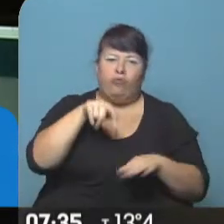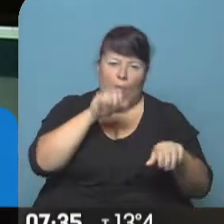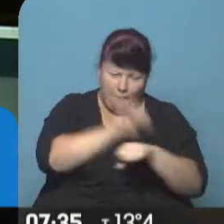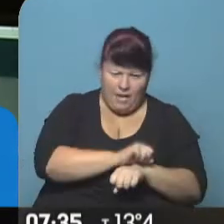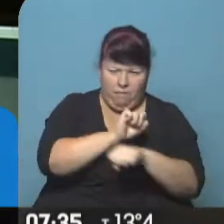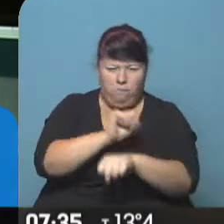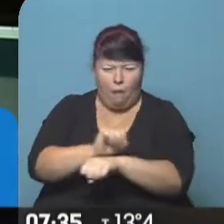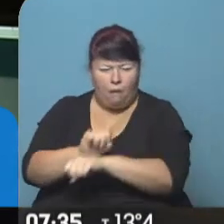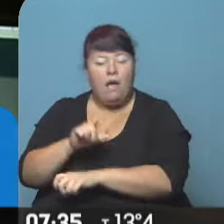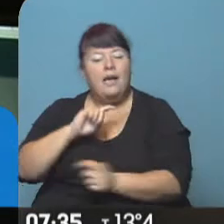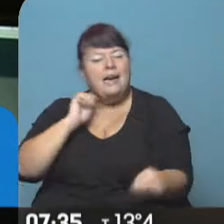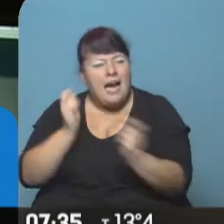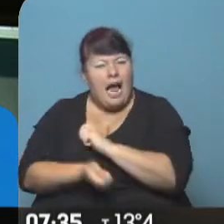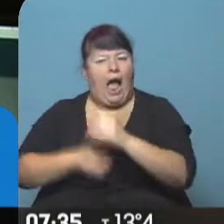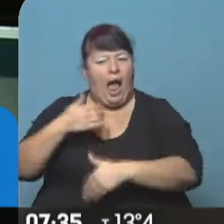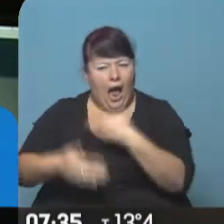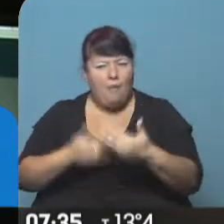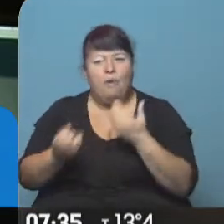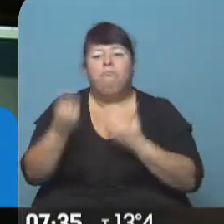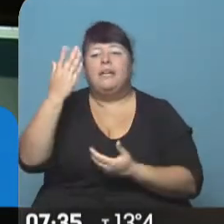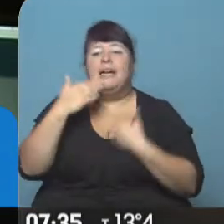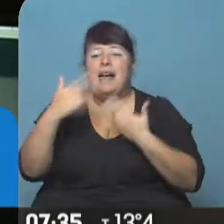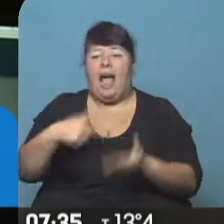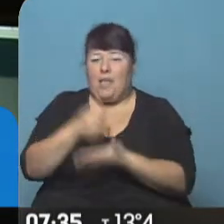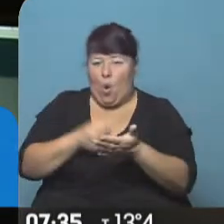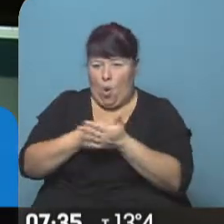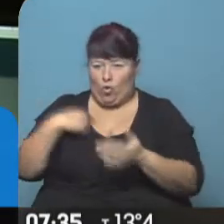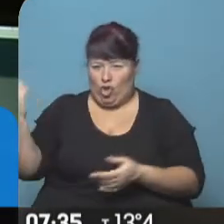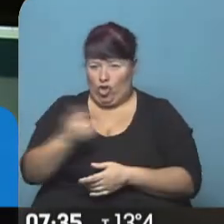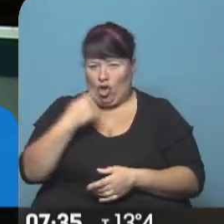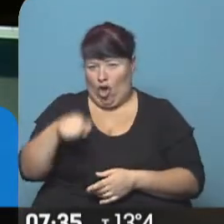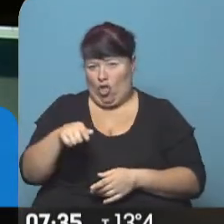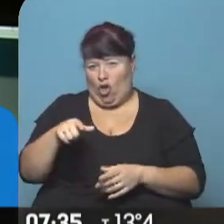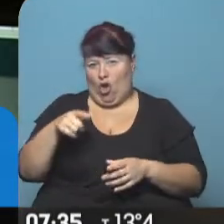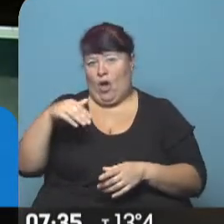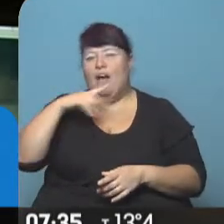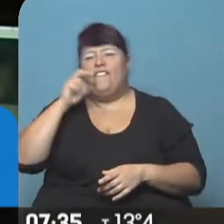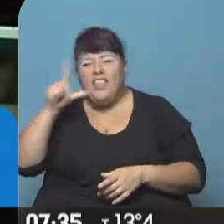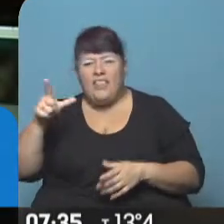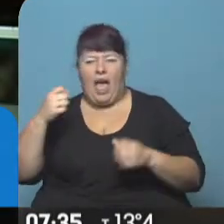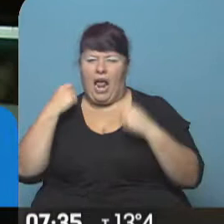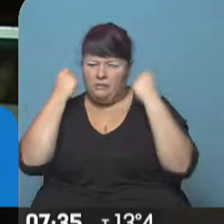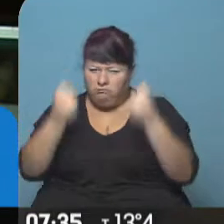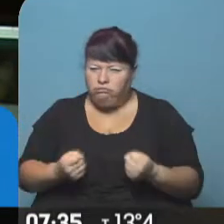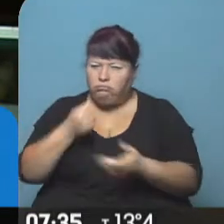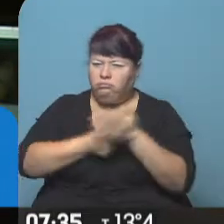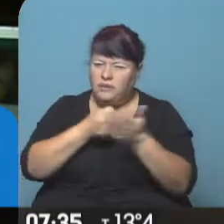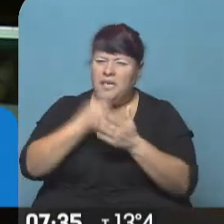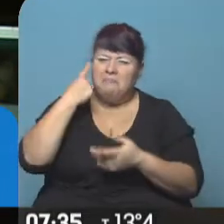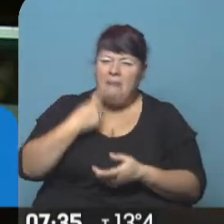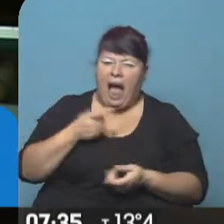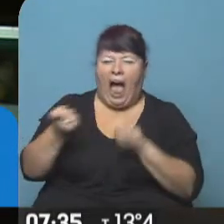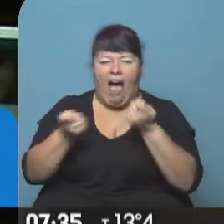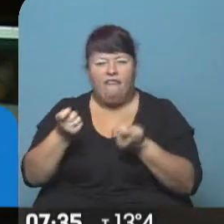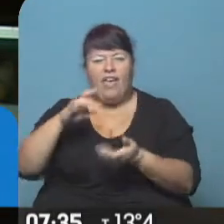sea, todos los cambios que surgen de esta lucha enorme que está llevando adelante María Eugenia, poniéndole el cuerpo a las mafias